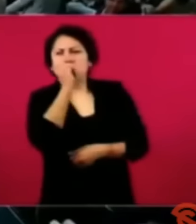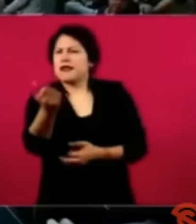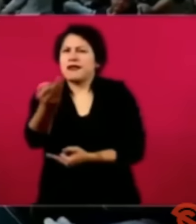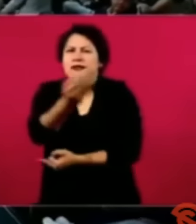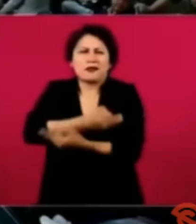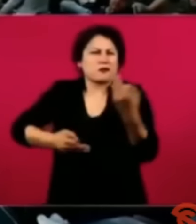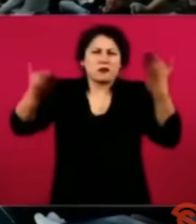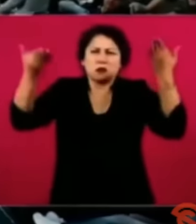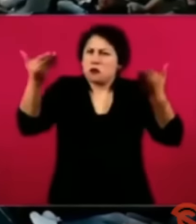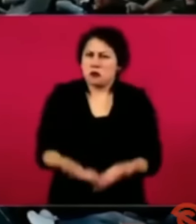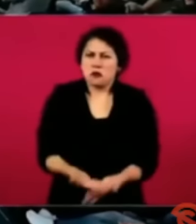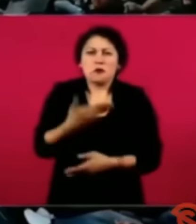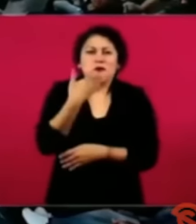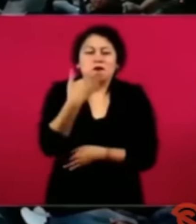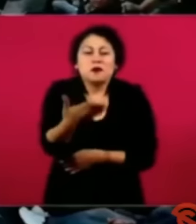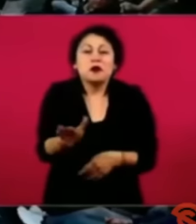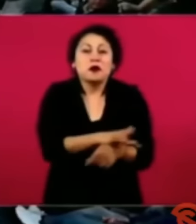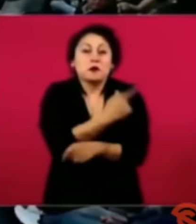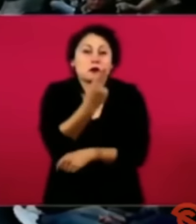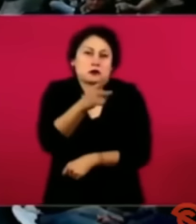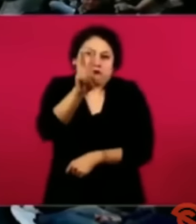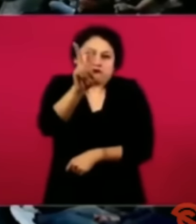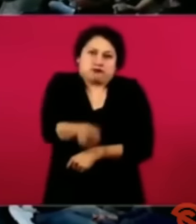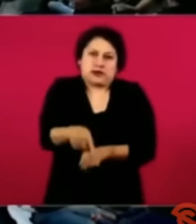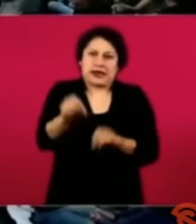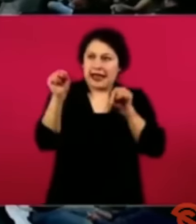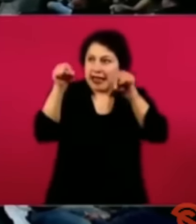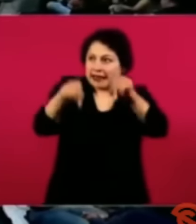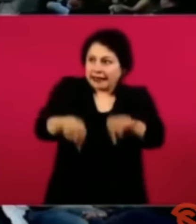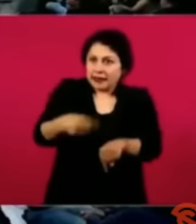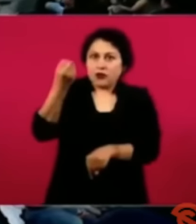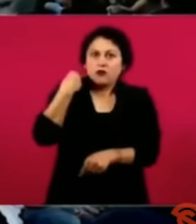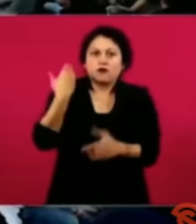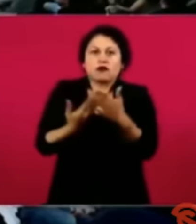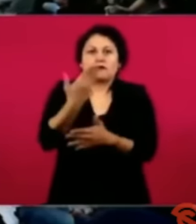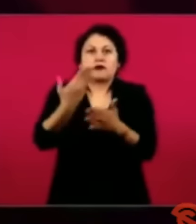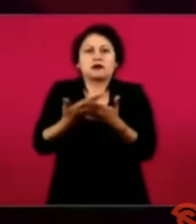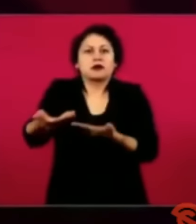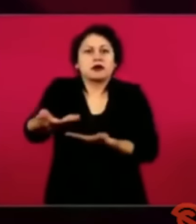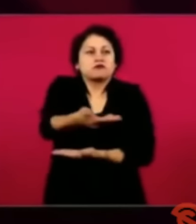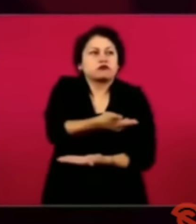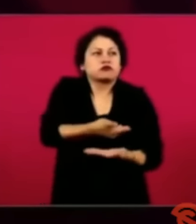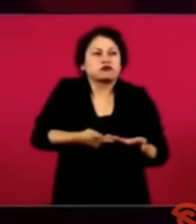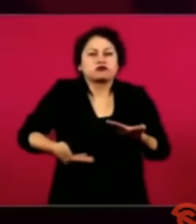también desde este ejercicio circular de la mañanera es que se nos ha permitido